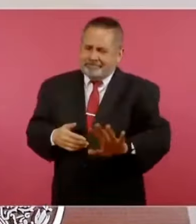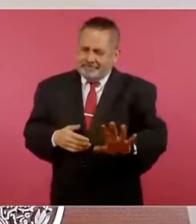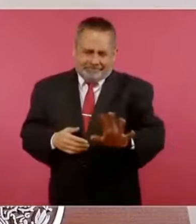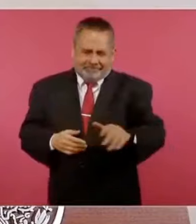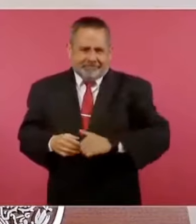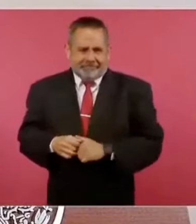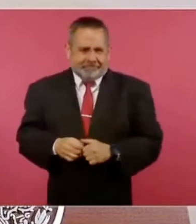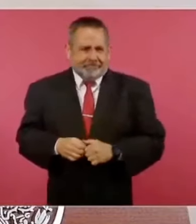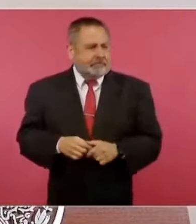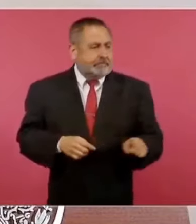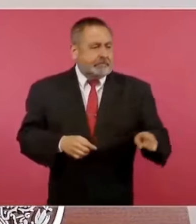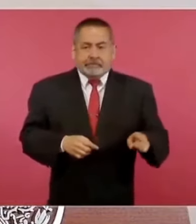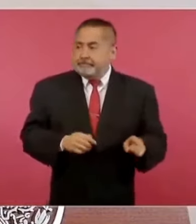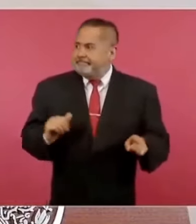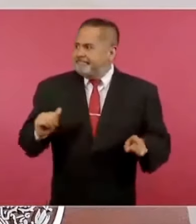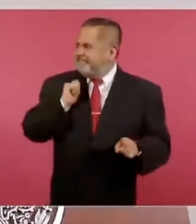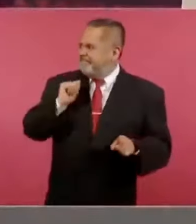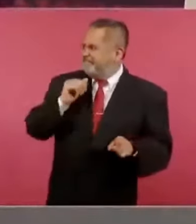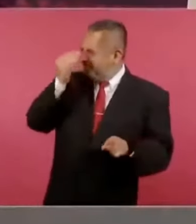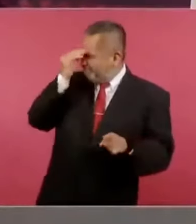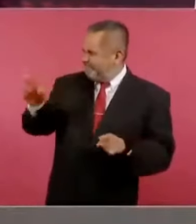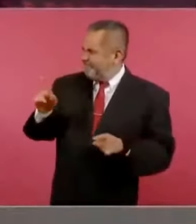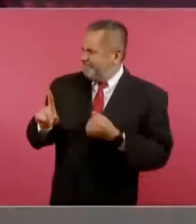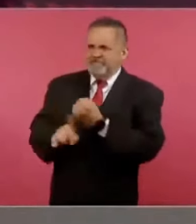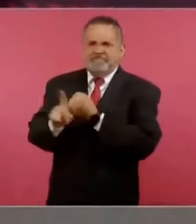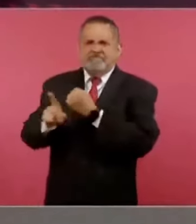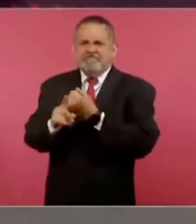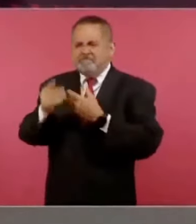de manera oportunista,